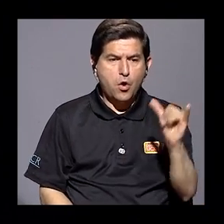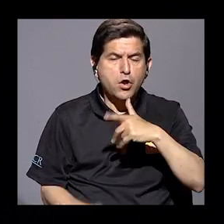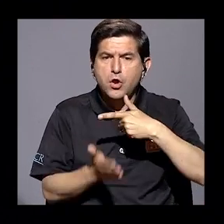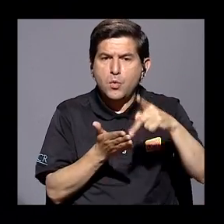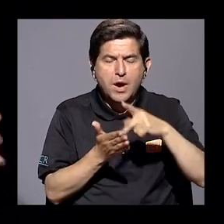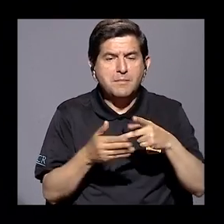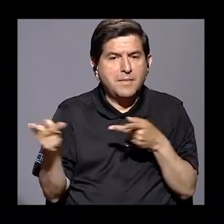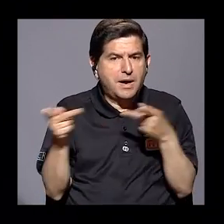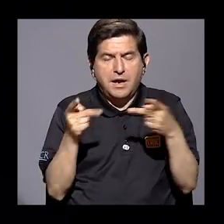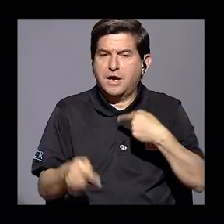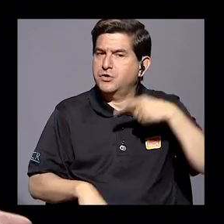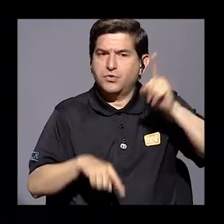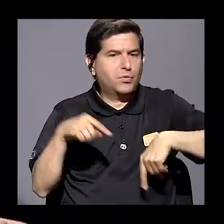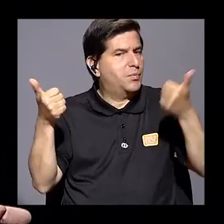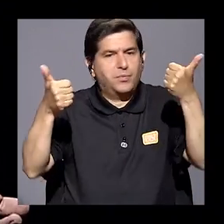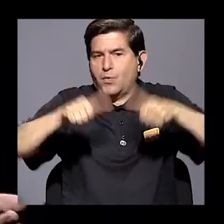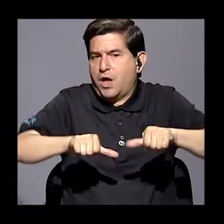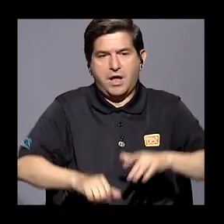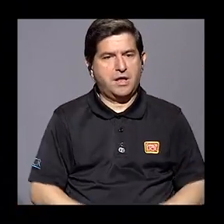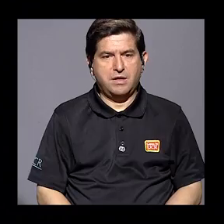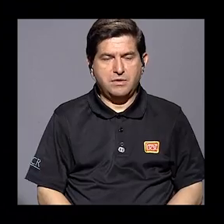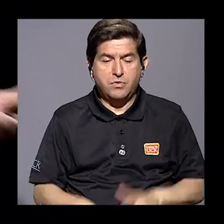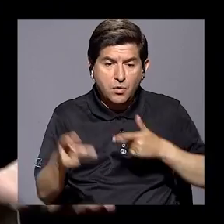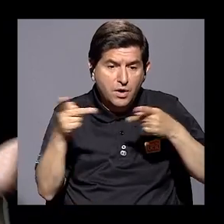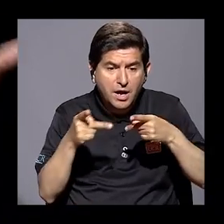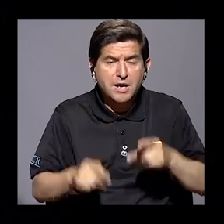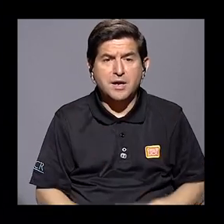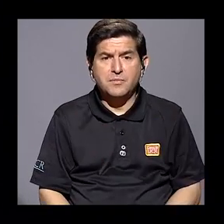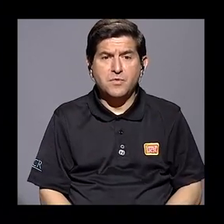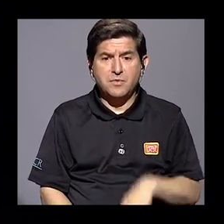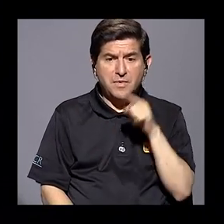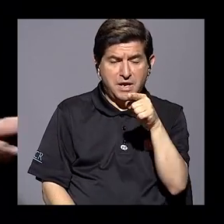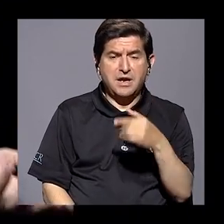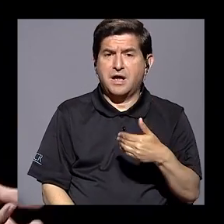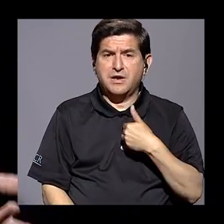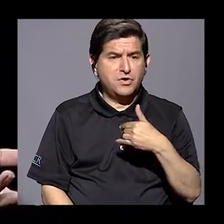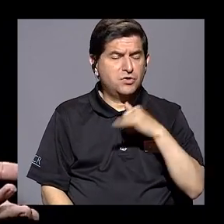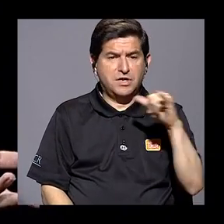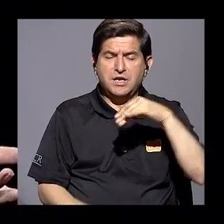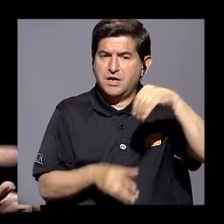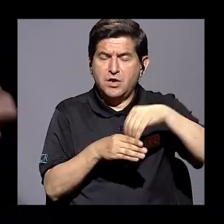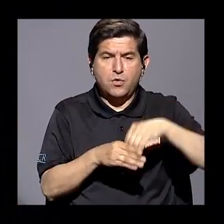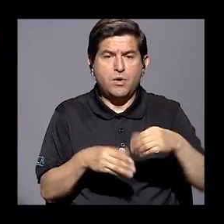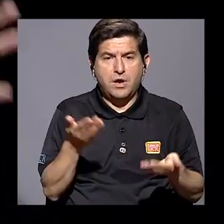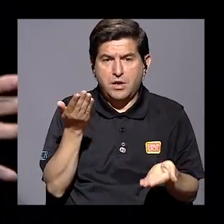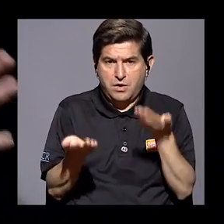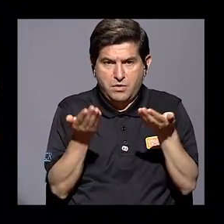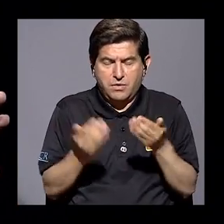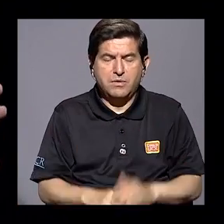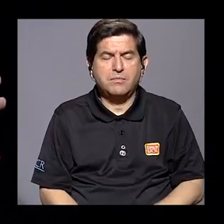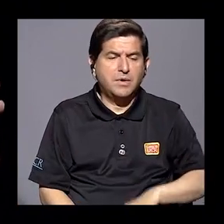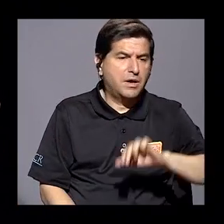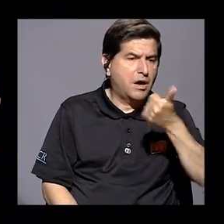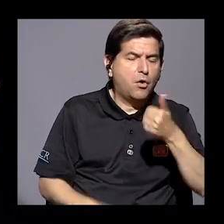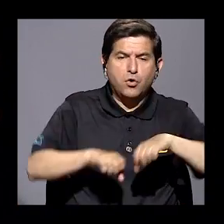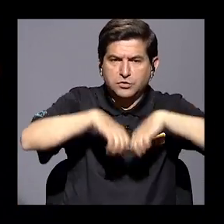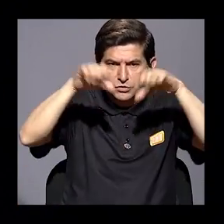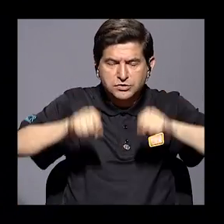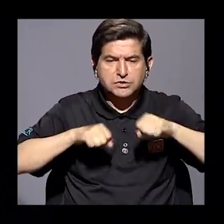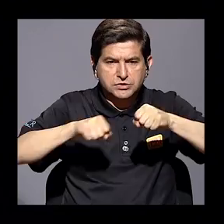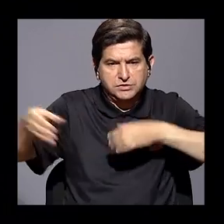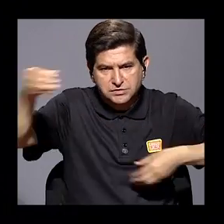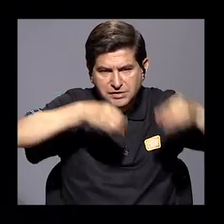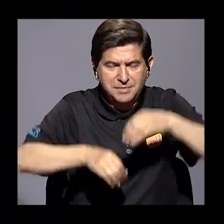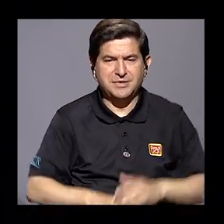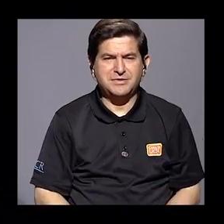pagar lo mismo que la pulpería en tus ya no puedo estar de acuerdo porque la volvería a la standard fruit company walt mano tienen el mismo ingreso entonces ojo con lo que entendemos por sistema